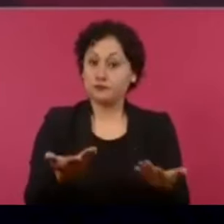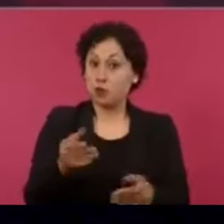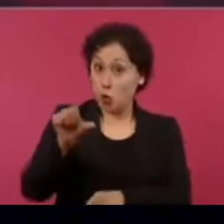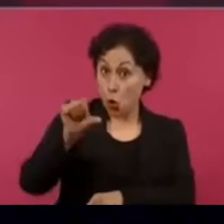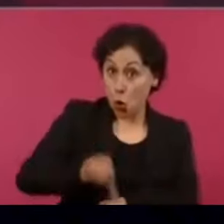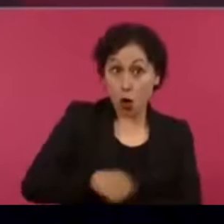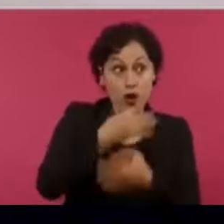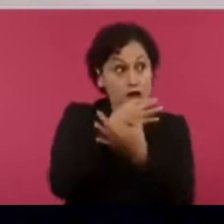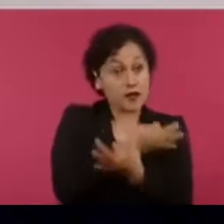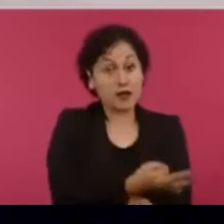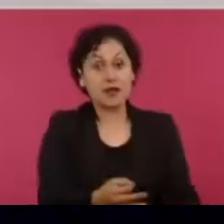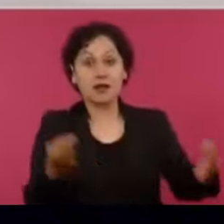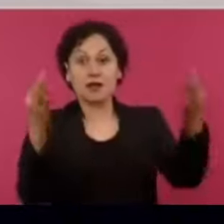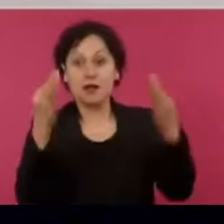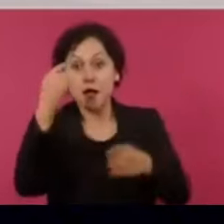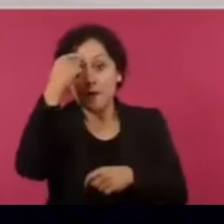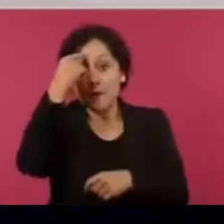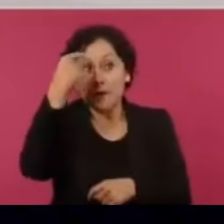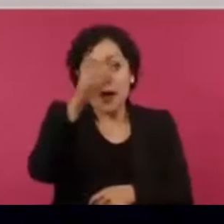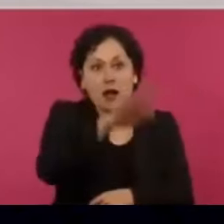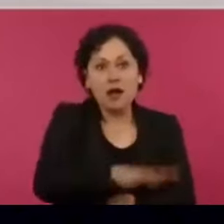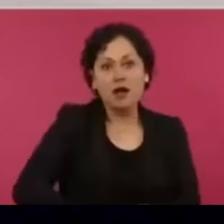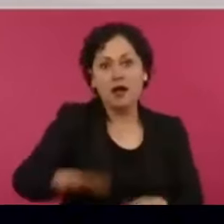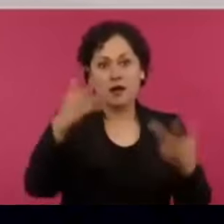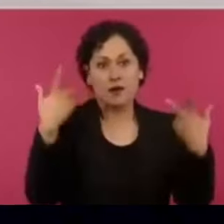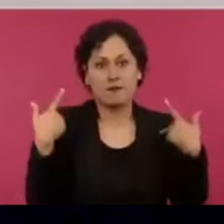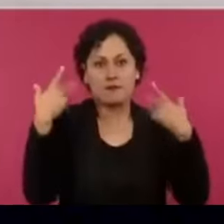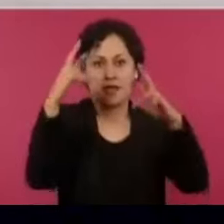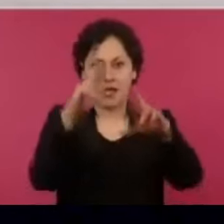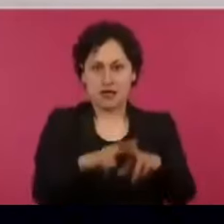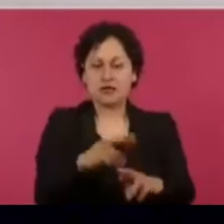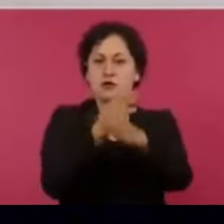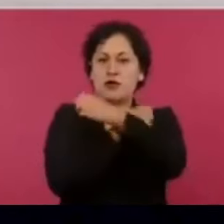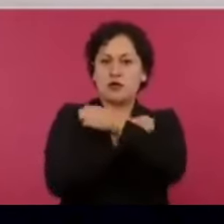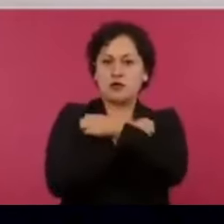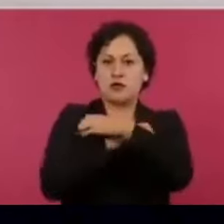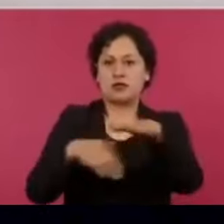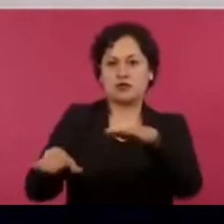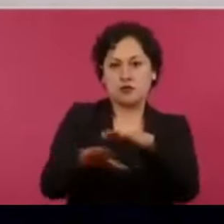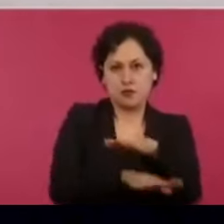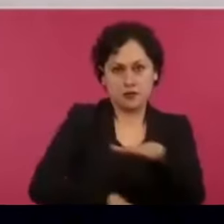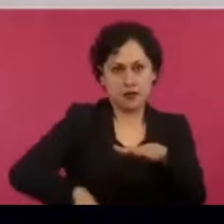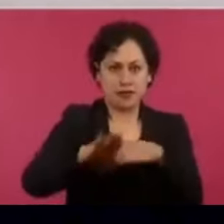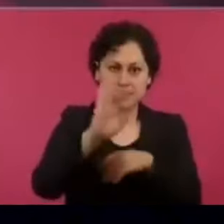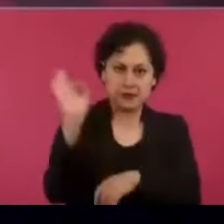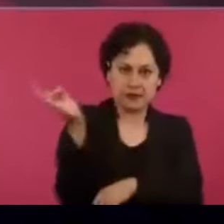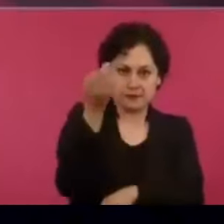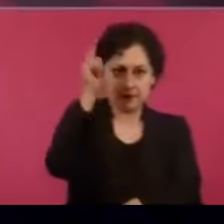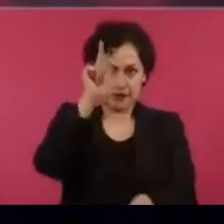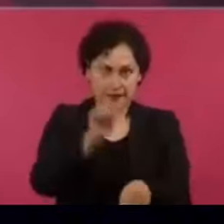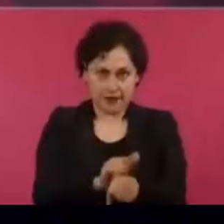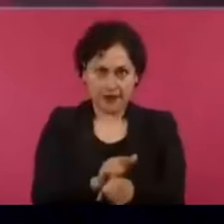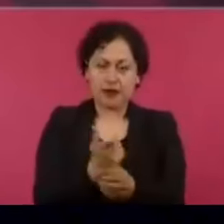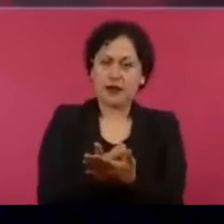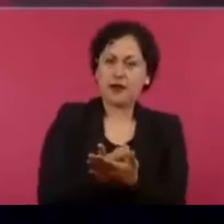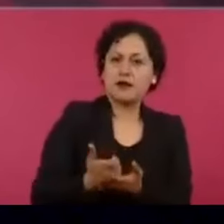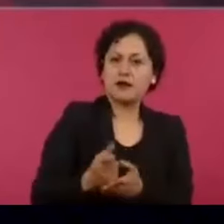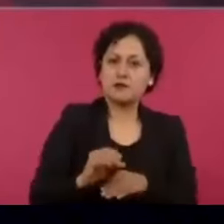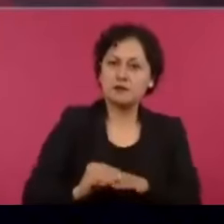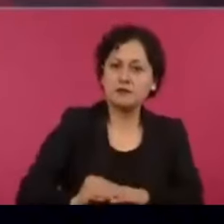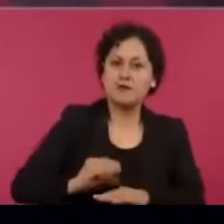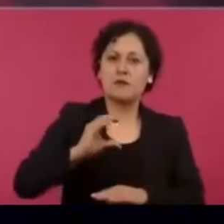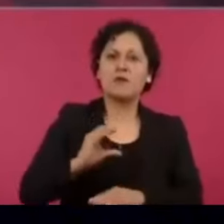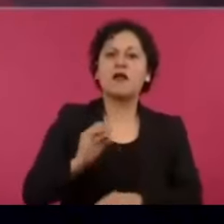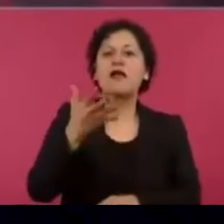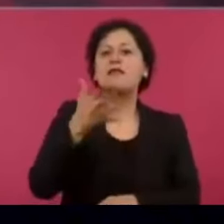aumento anual a los maestros de educación básica federalizada será del 10%